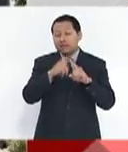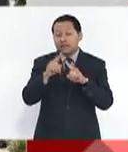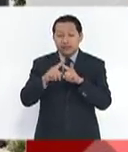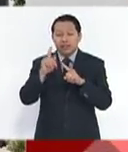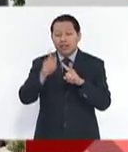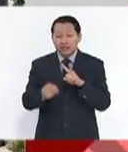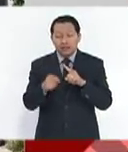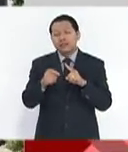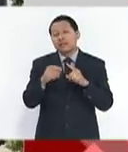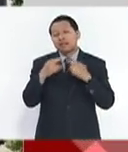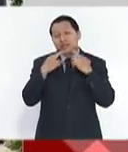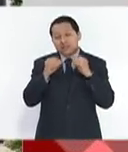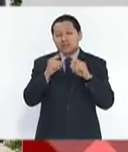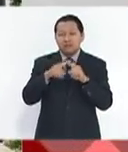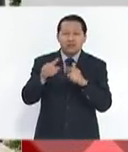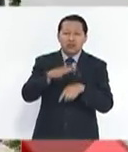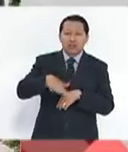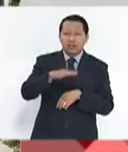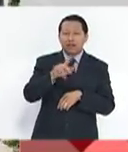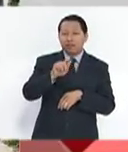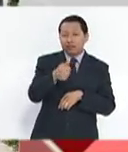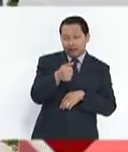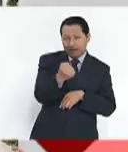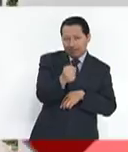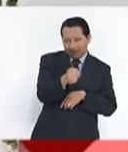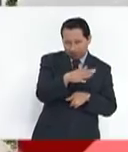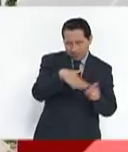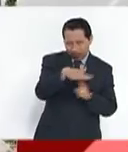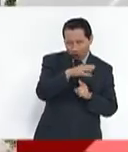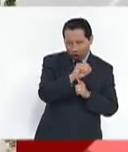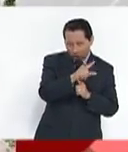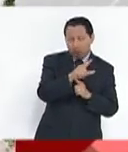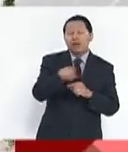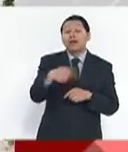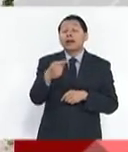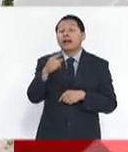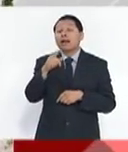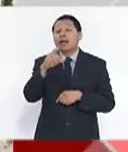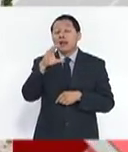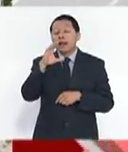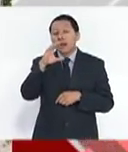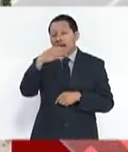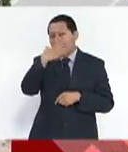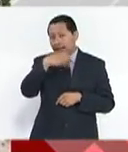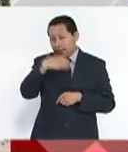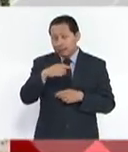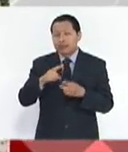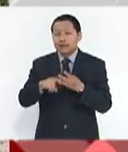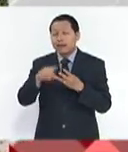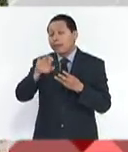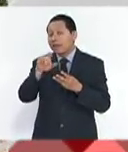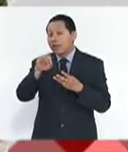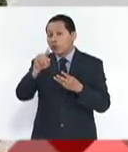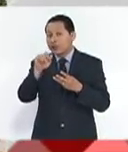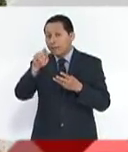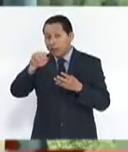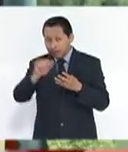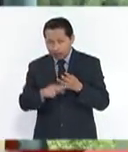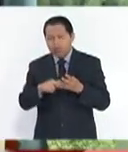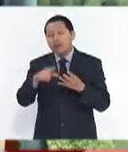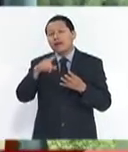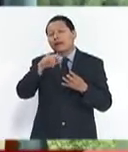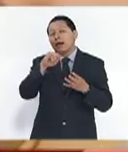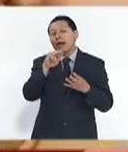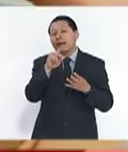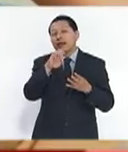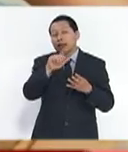a fincas ubicadas en las colonias 26 de septiembre, Lázaro Cárdenas, Emiliano Zapata, Matita Pac y Jardines de la